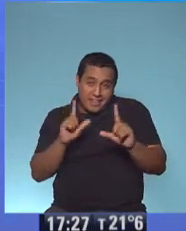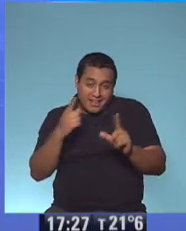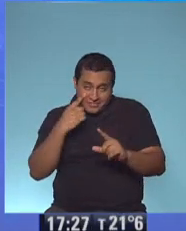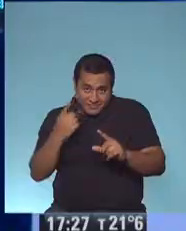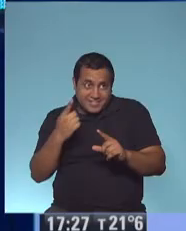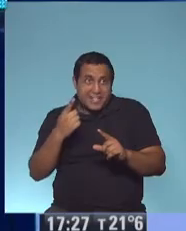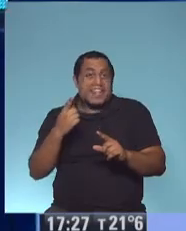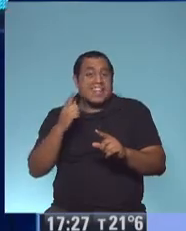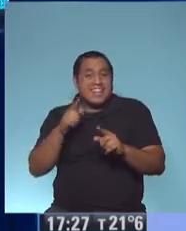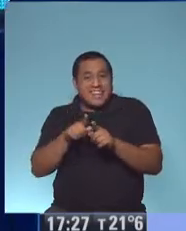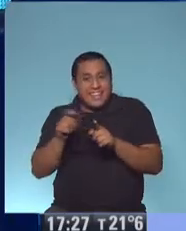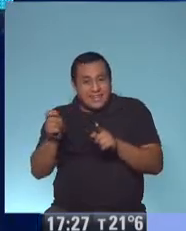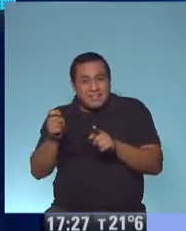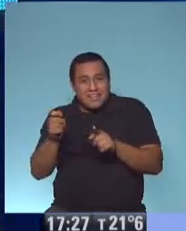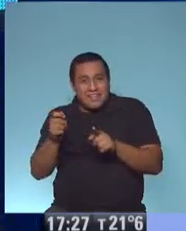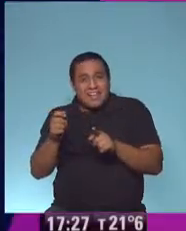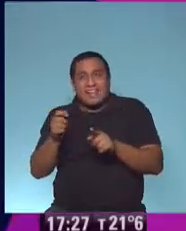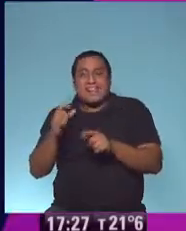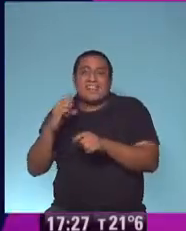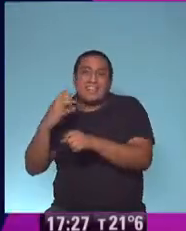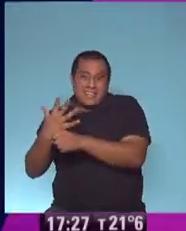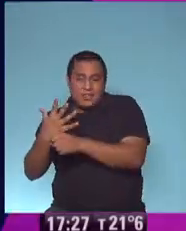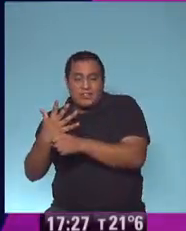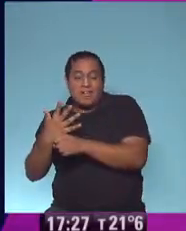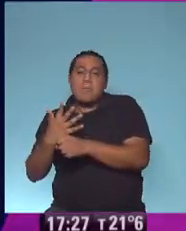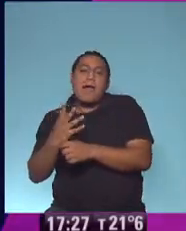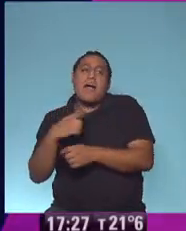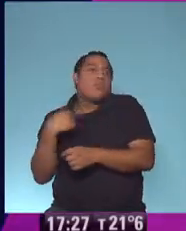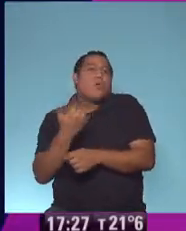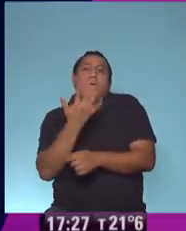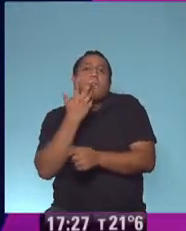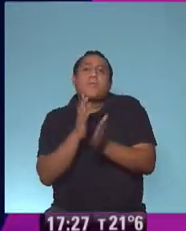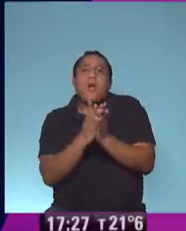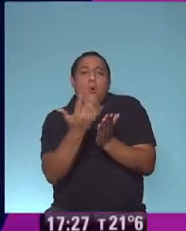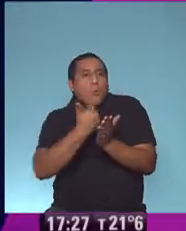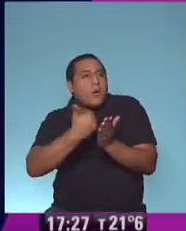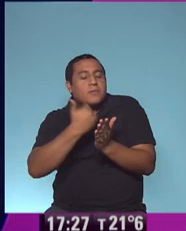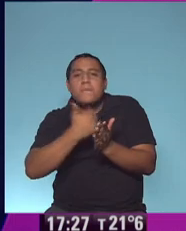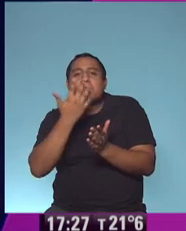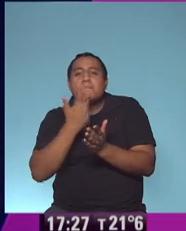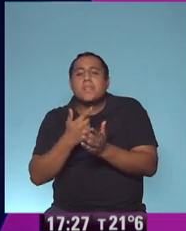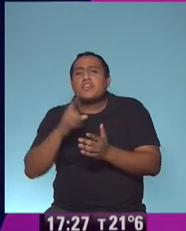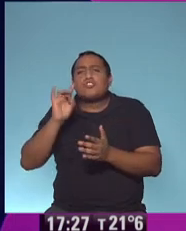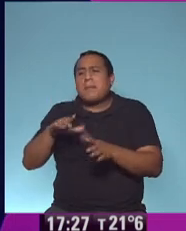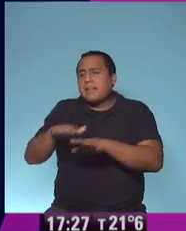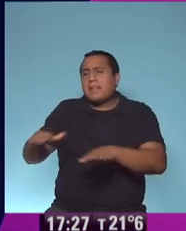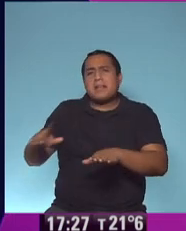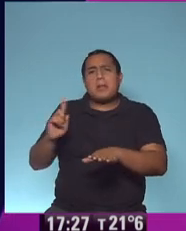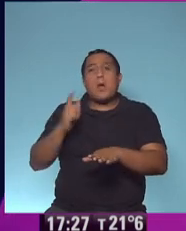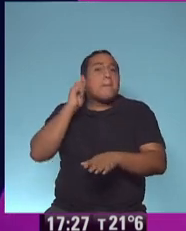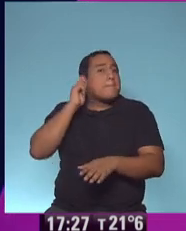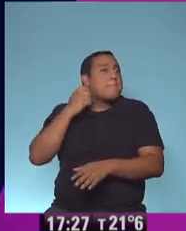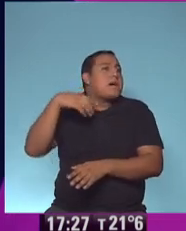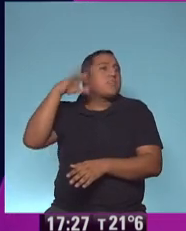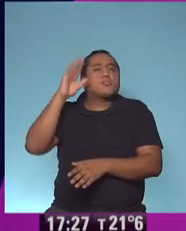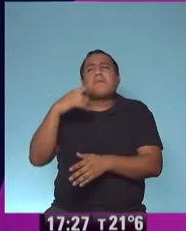la hermanita, ¿no? De Quinto. Es verdad, de porque quinto. A todos nos gusta escuchar cuentos. Exacto. No es solo algo de niños, porque puede ser adulto, puede